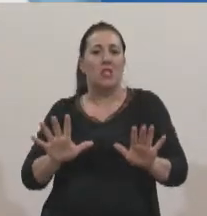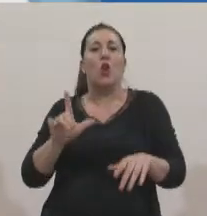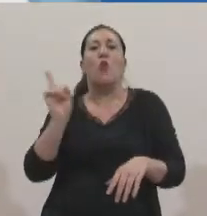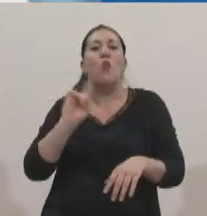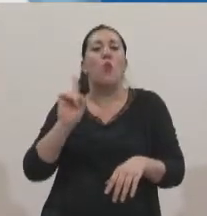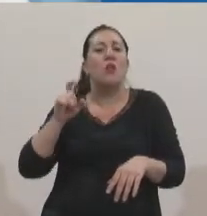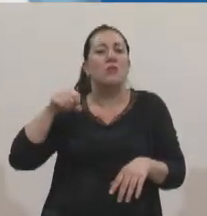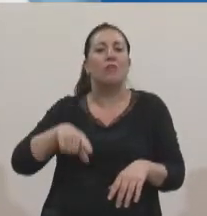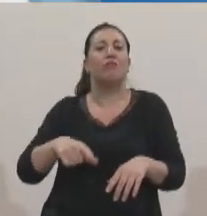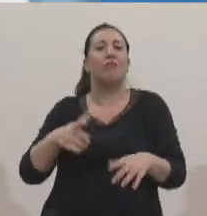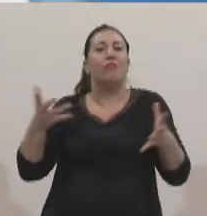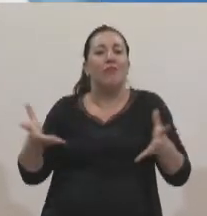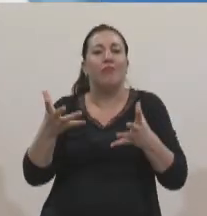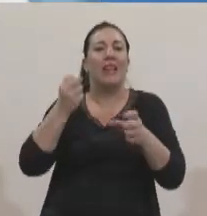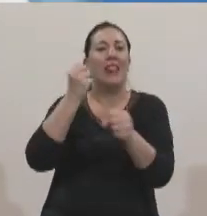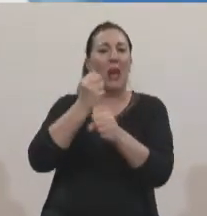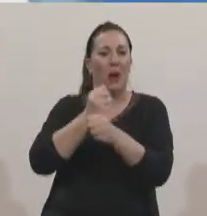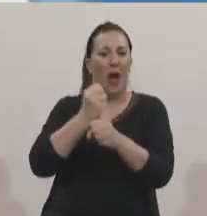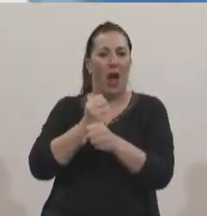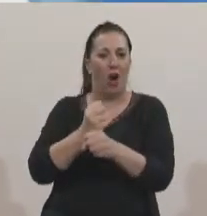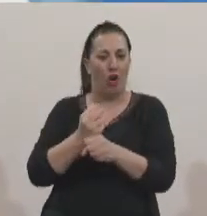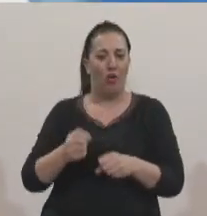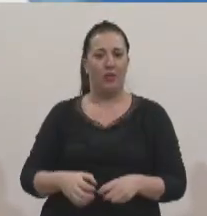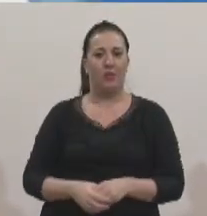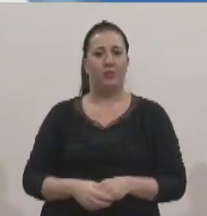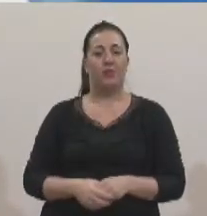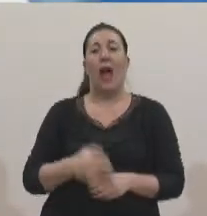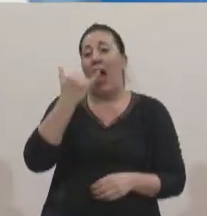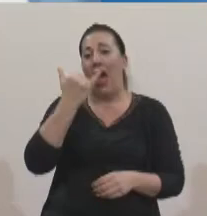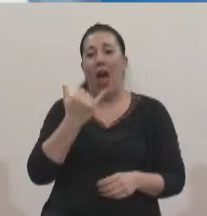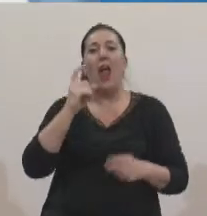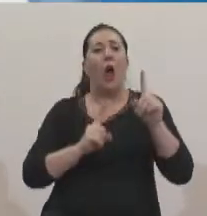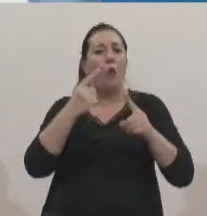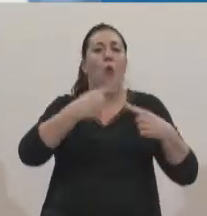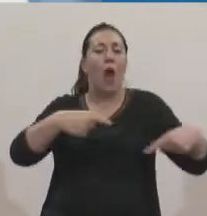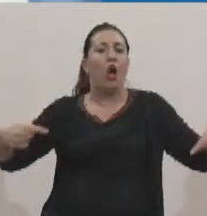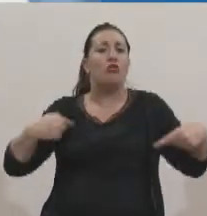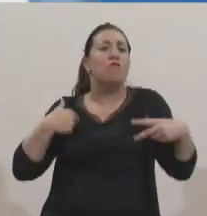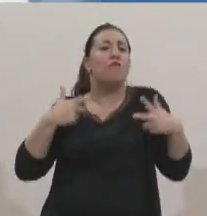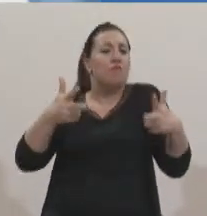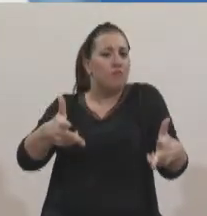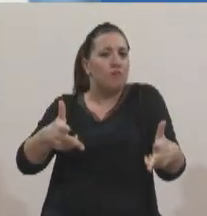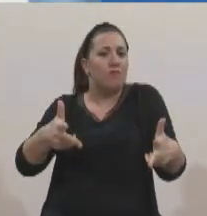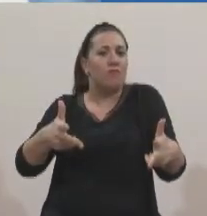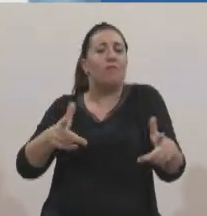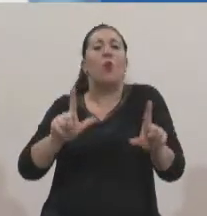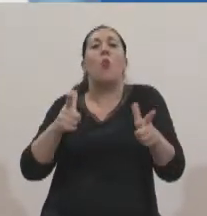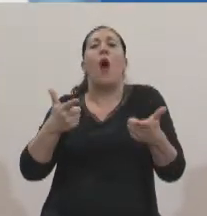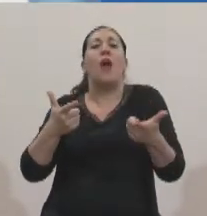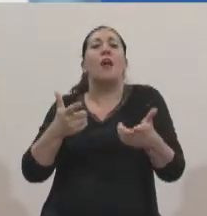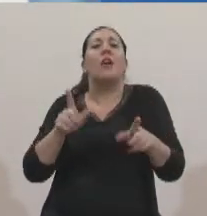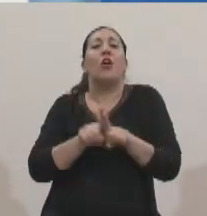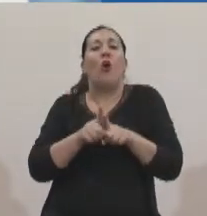acepta ni fomenta del trabajo. Con ciertos elementos, hasta me atrevería a decir que no incentiva